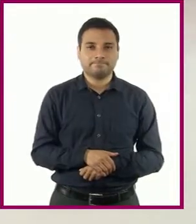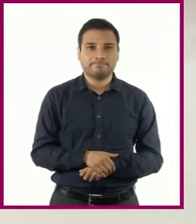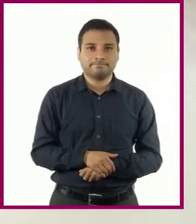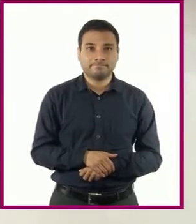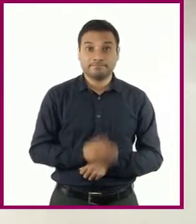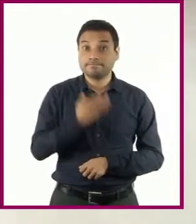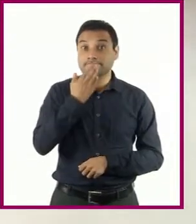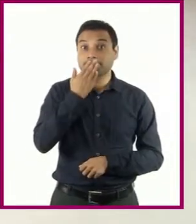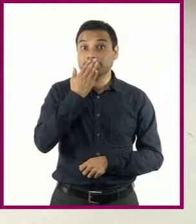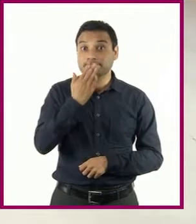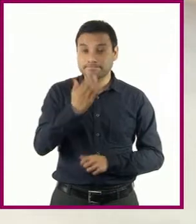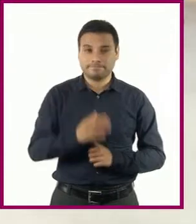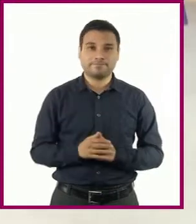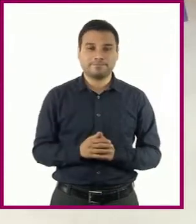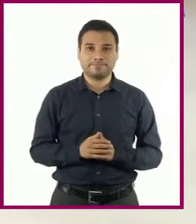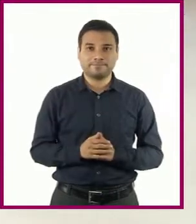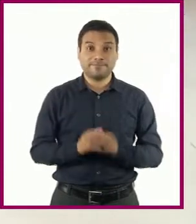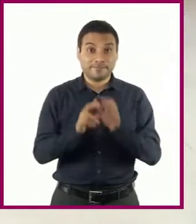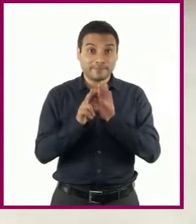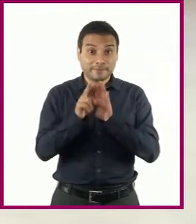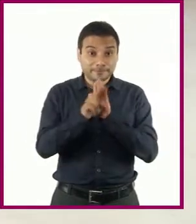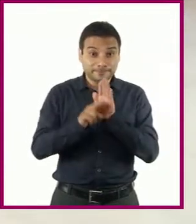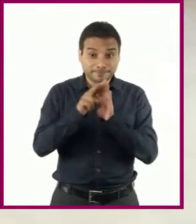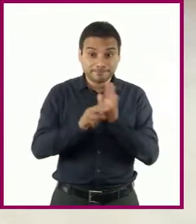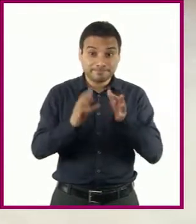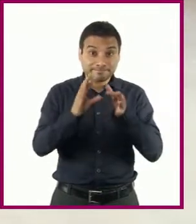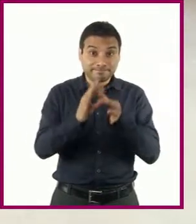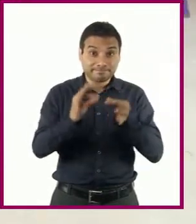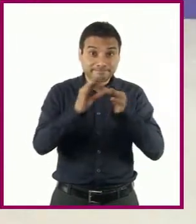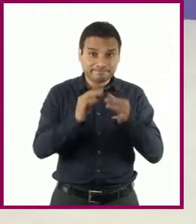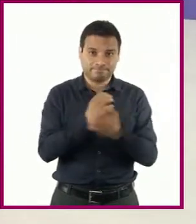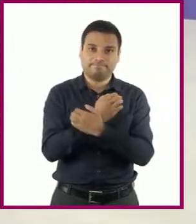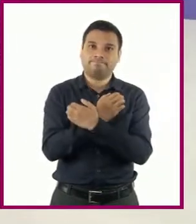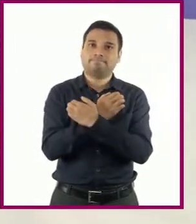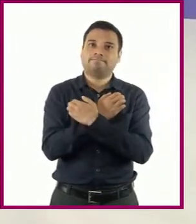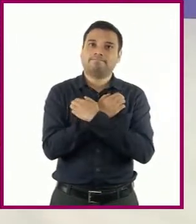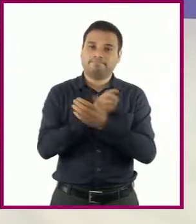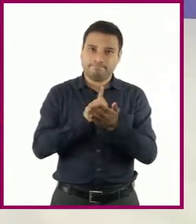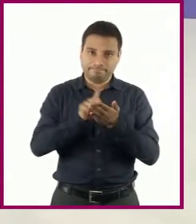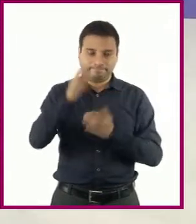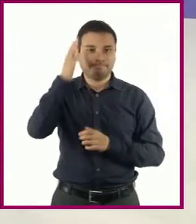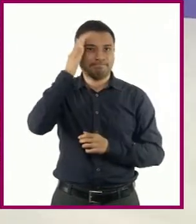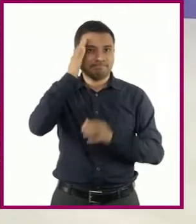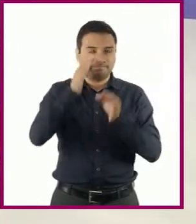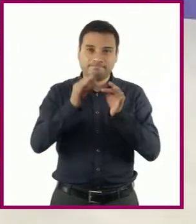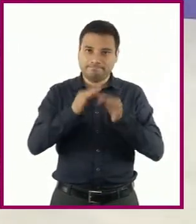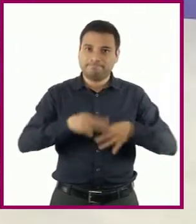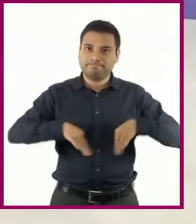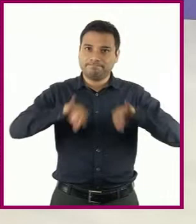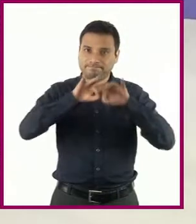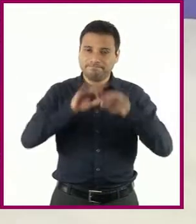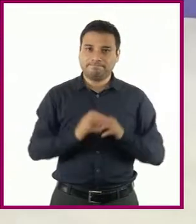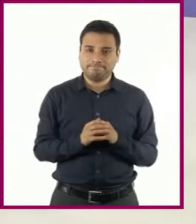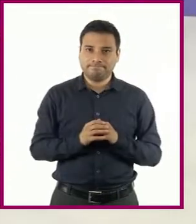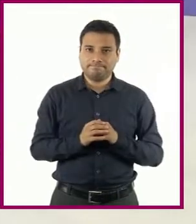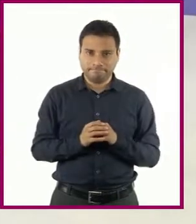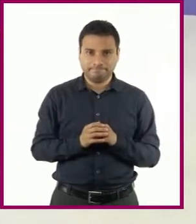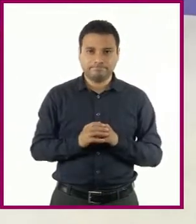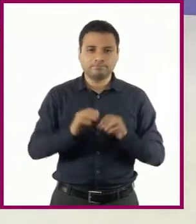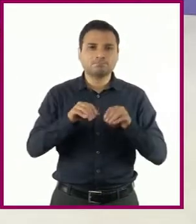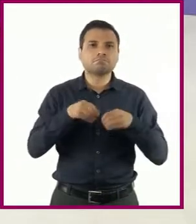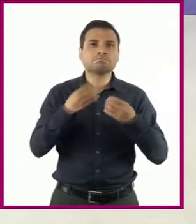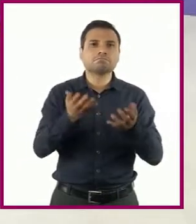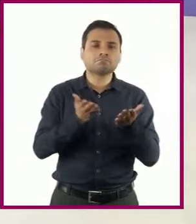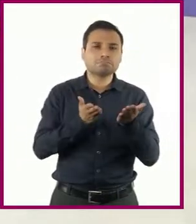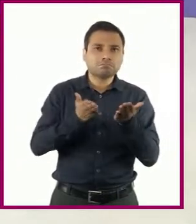Muy bien, Nadia. Como refiere el video, la educación es un derecho fundamental para la humanidad, aunque para brindar el servicio educativo se